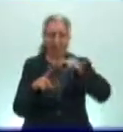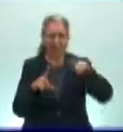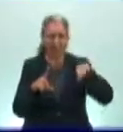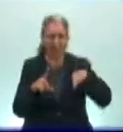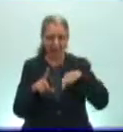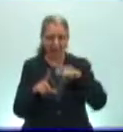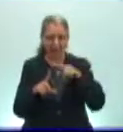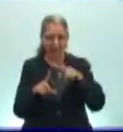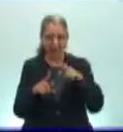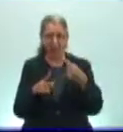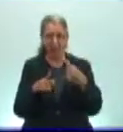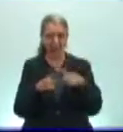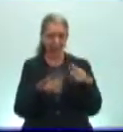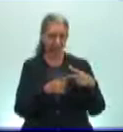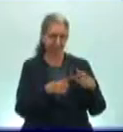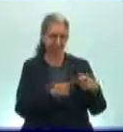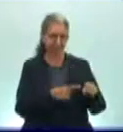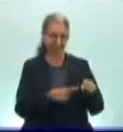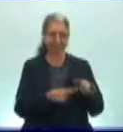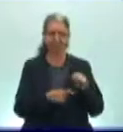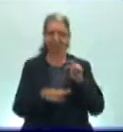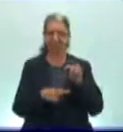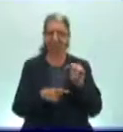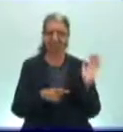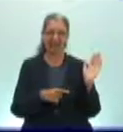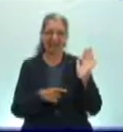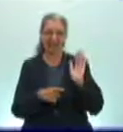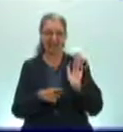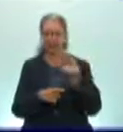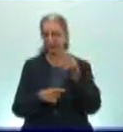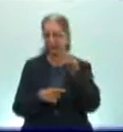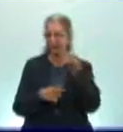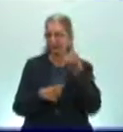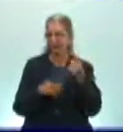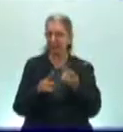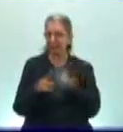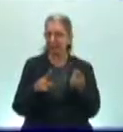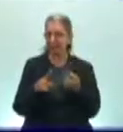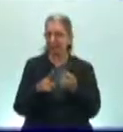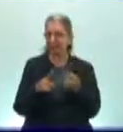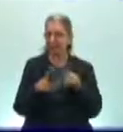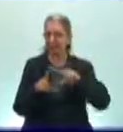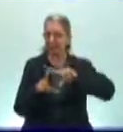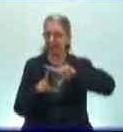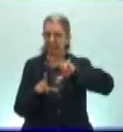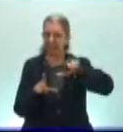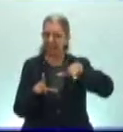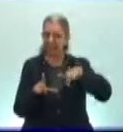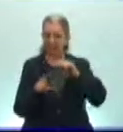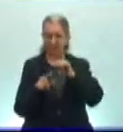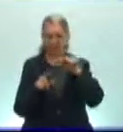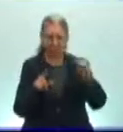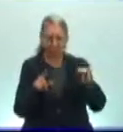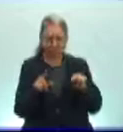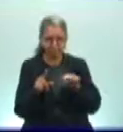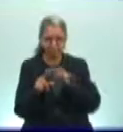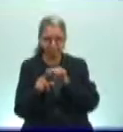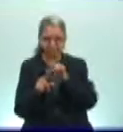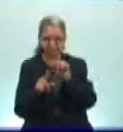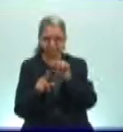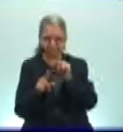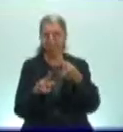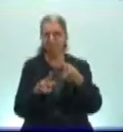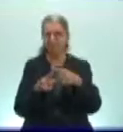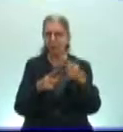varios objetos. Y aquí les traigo cuánto mide la longitud del borde de diferentes objetos de